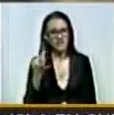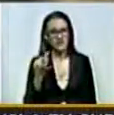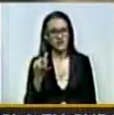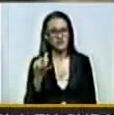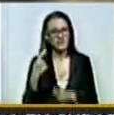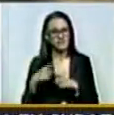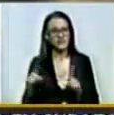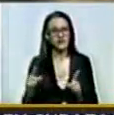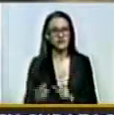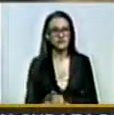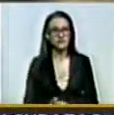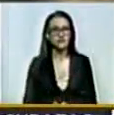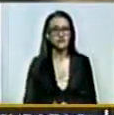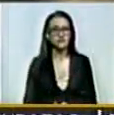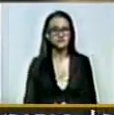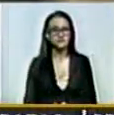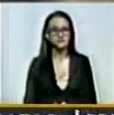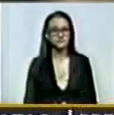particular,